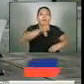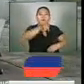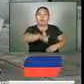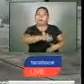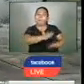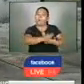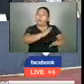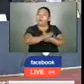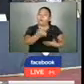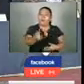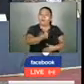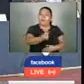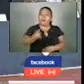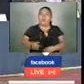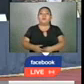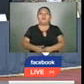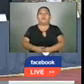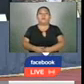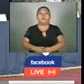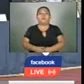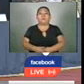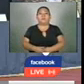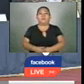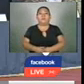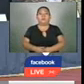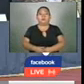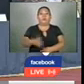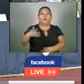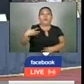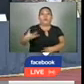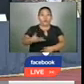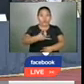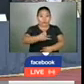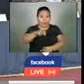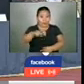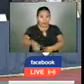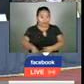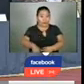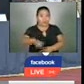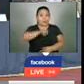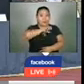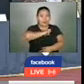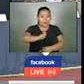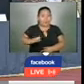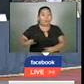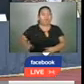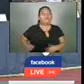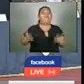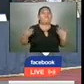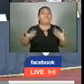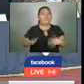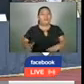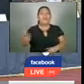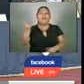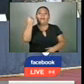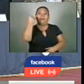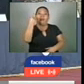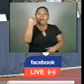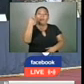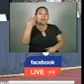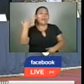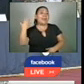organizado en el país. Y es que nosotros los salvadoreños hemos entendido, porque hemos